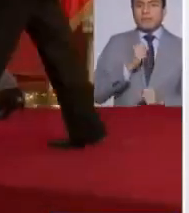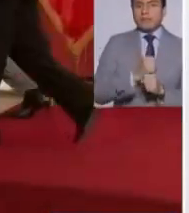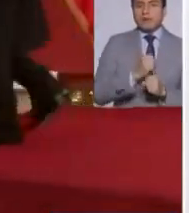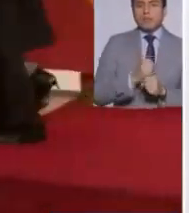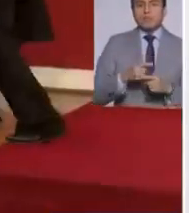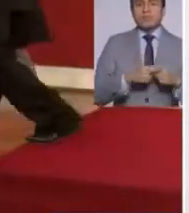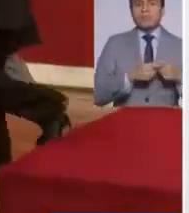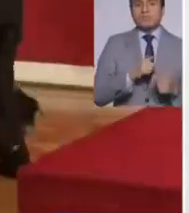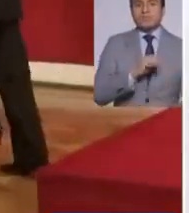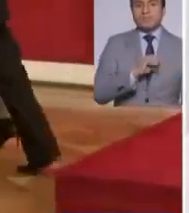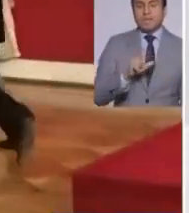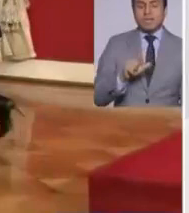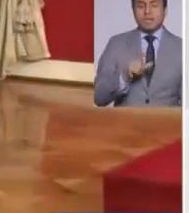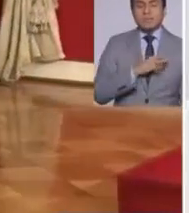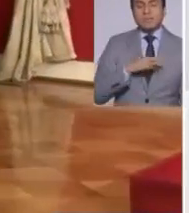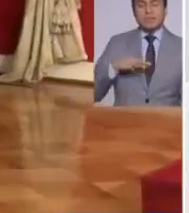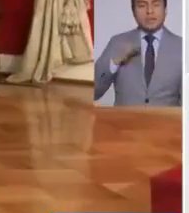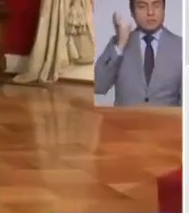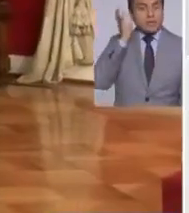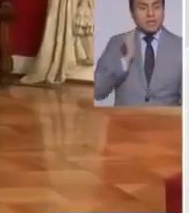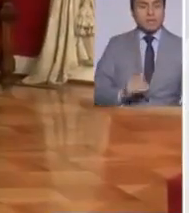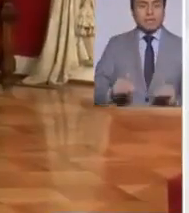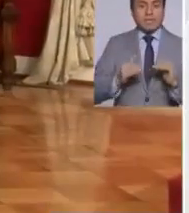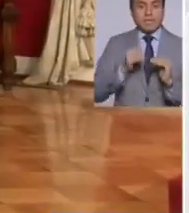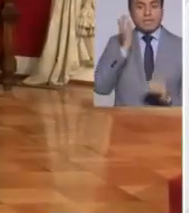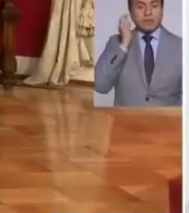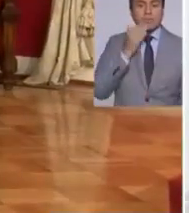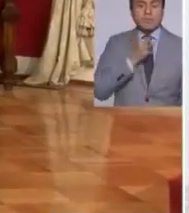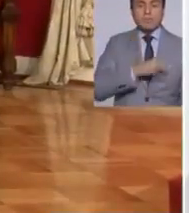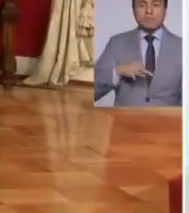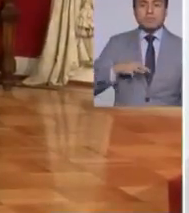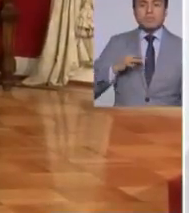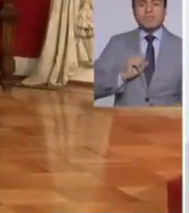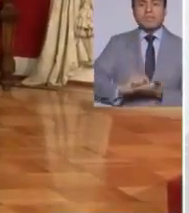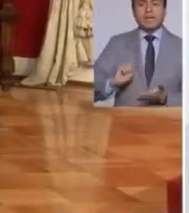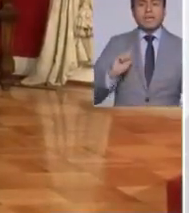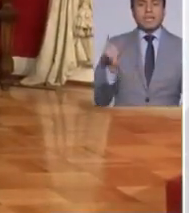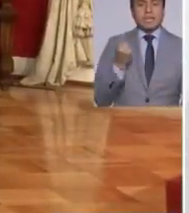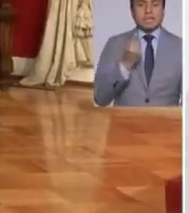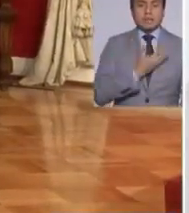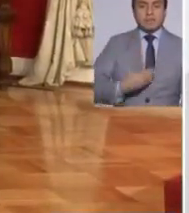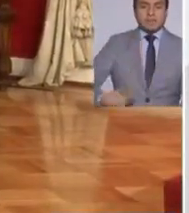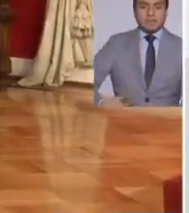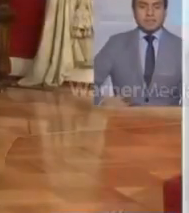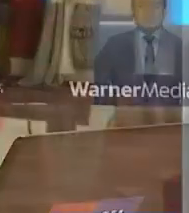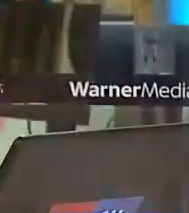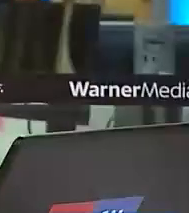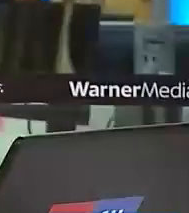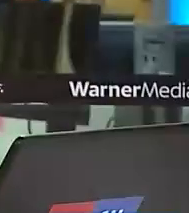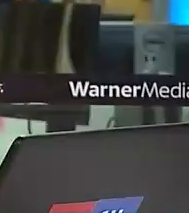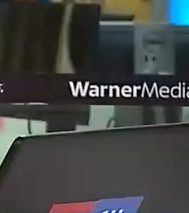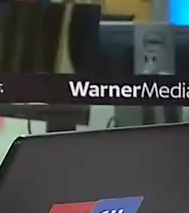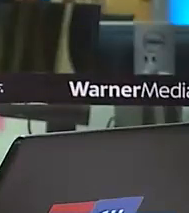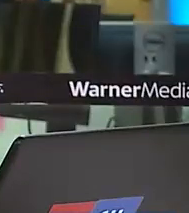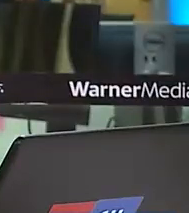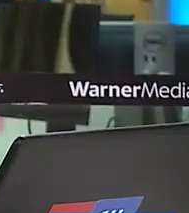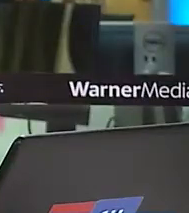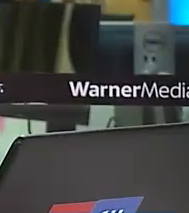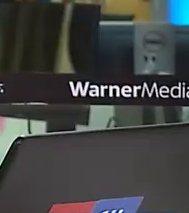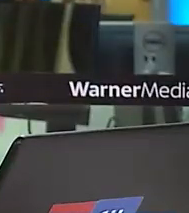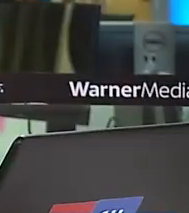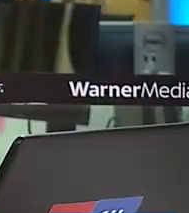Sebastián Piñera acaba de anunciar un proyecto de ley que lo que hace es dar la posibilidad a las madres y a los padres de niños